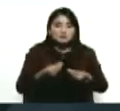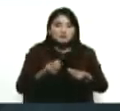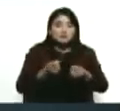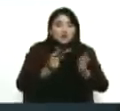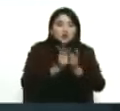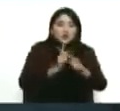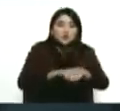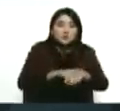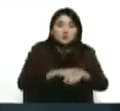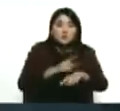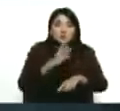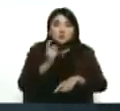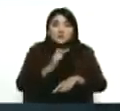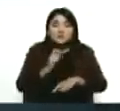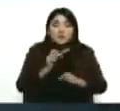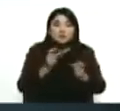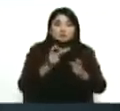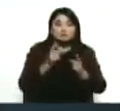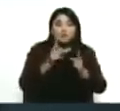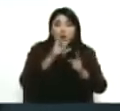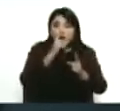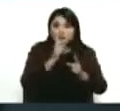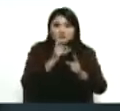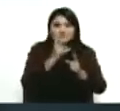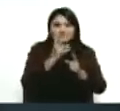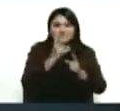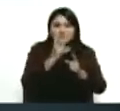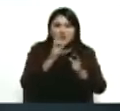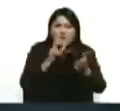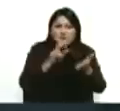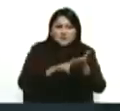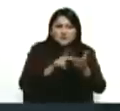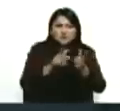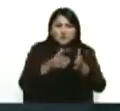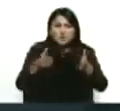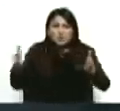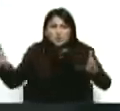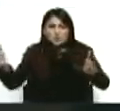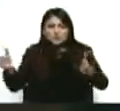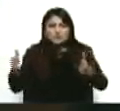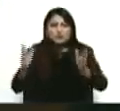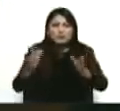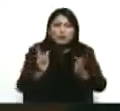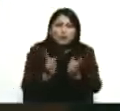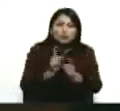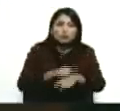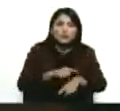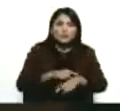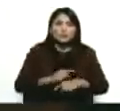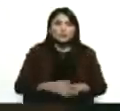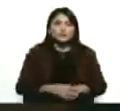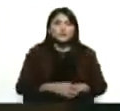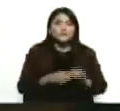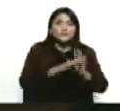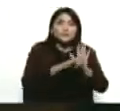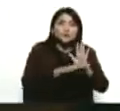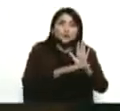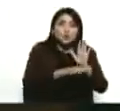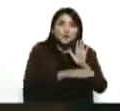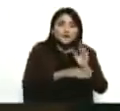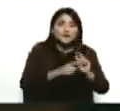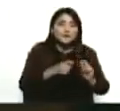a veces un año, duraban 2 años, duraban 6 meses, duraban 8 meses. Se cambiaban las regulaciones en materia tributaria sin